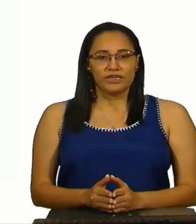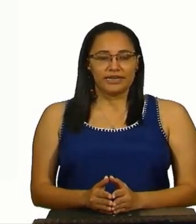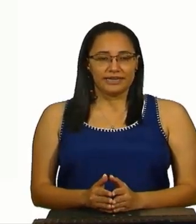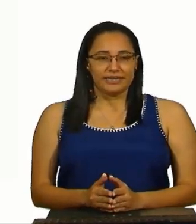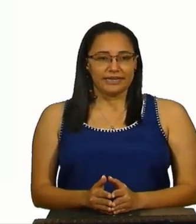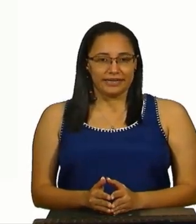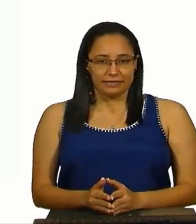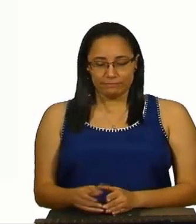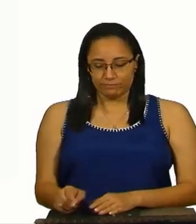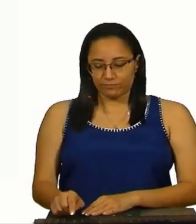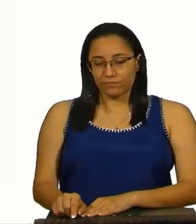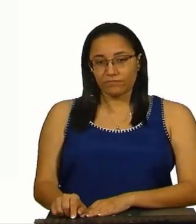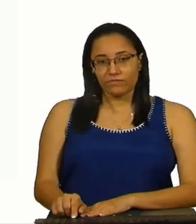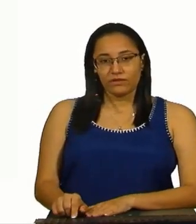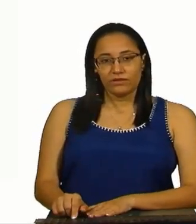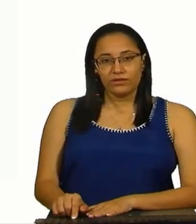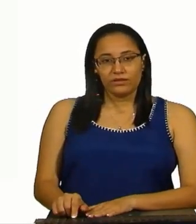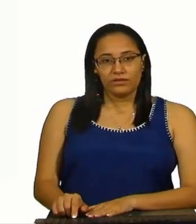o ing.